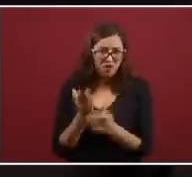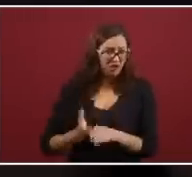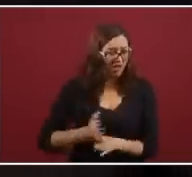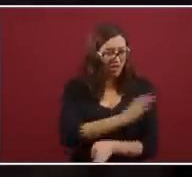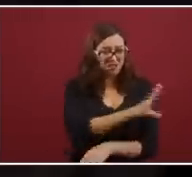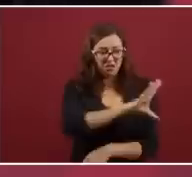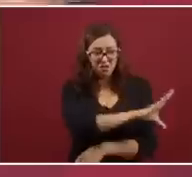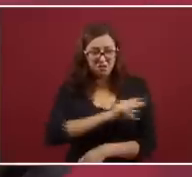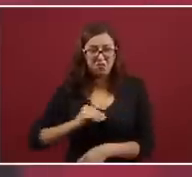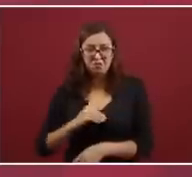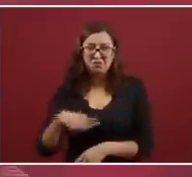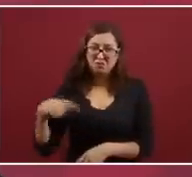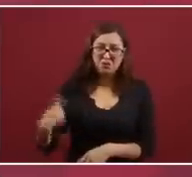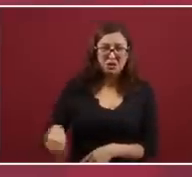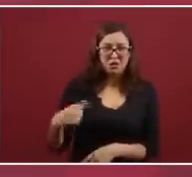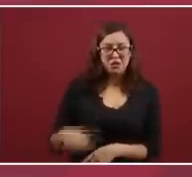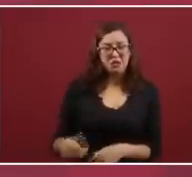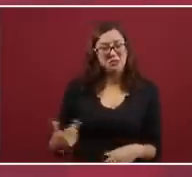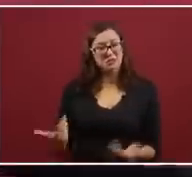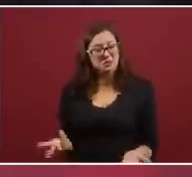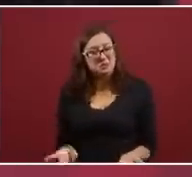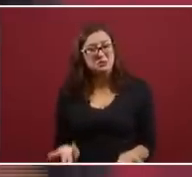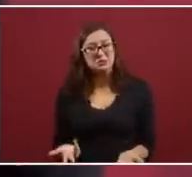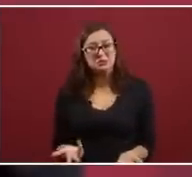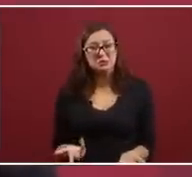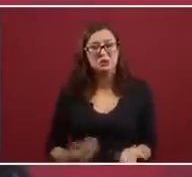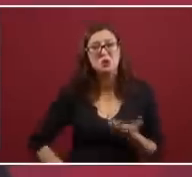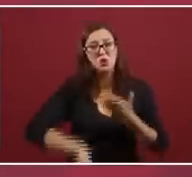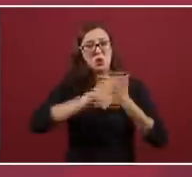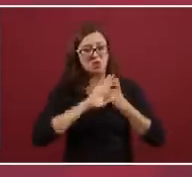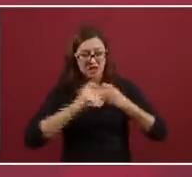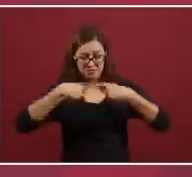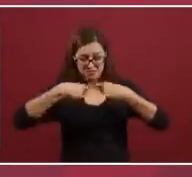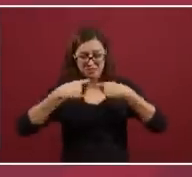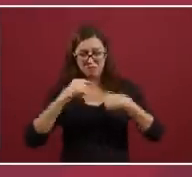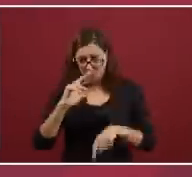que le hacían al pueblo antes y que nos los hacían a nosotros mismos.